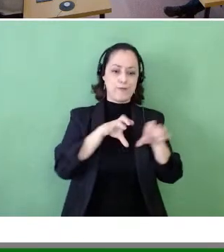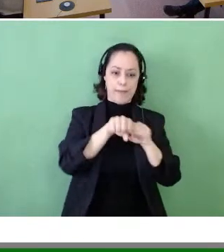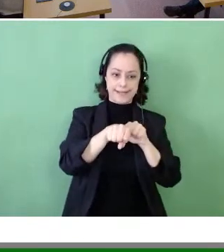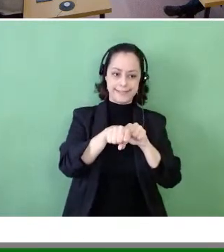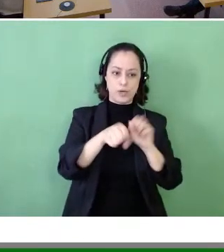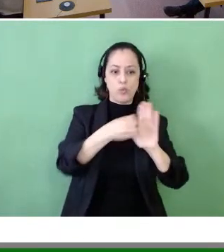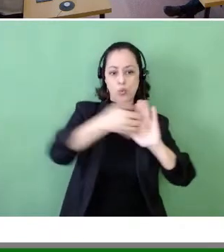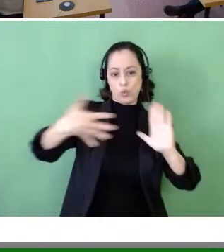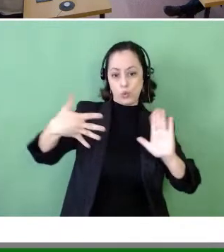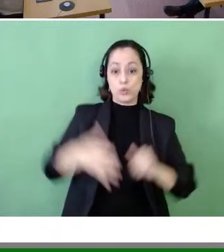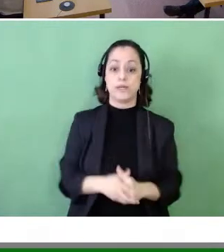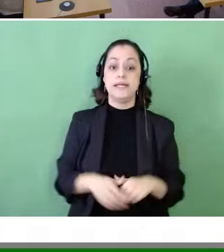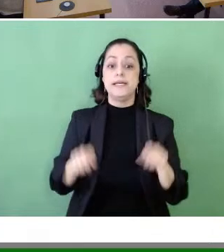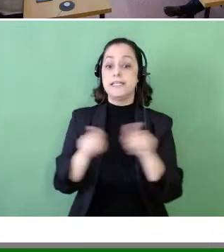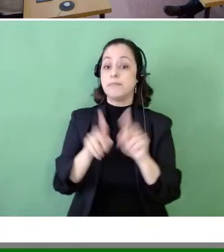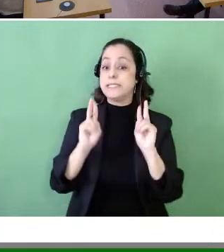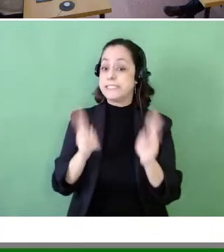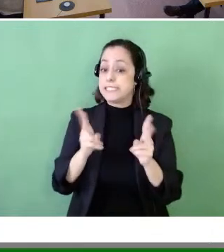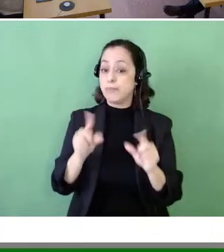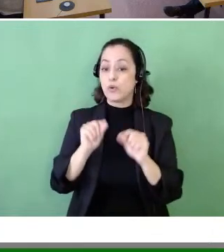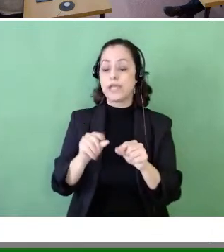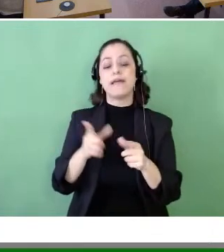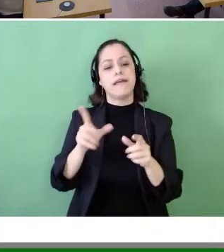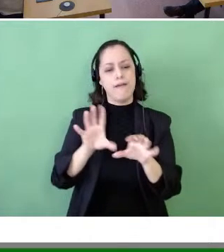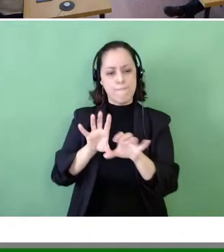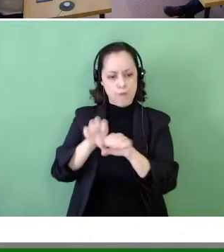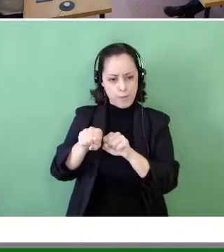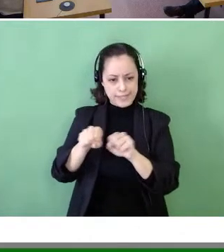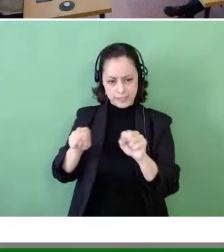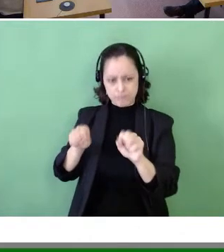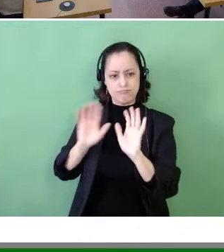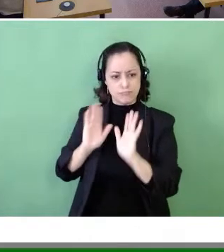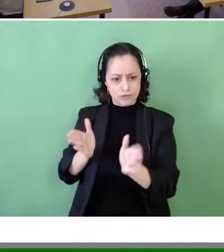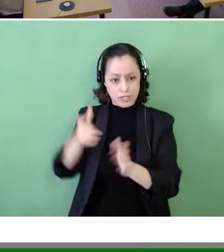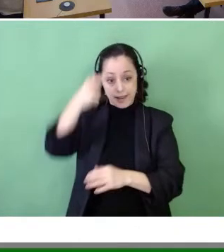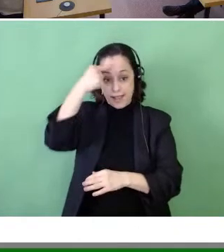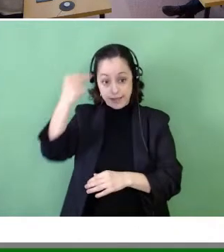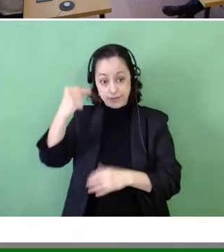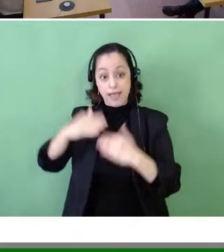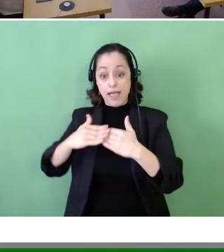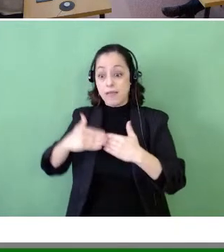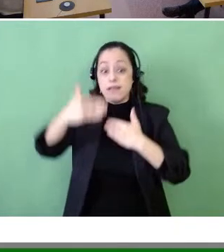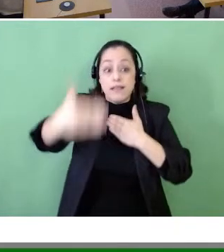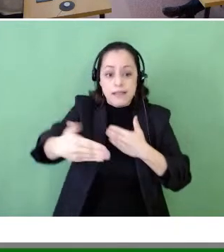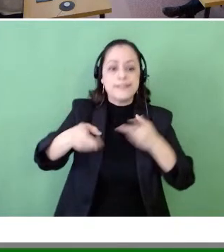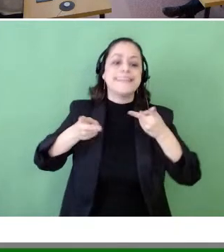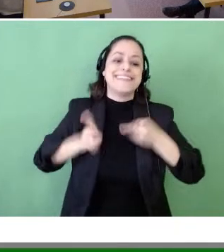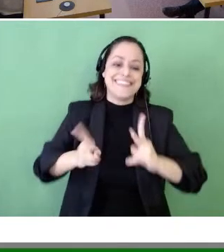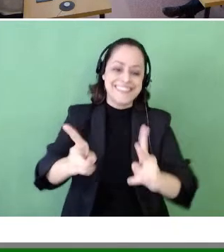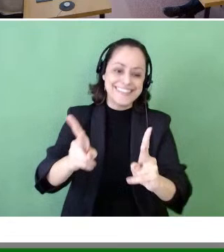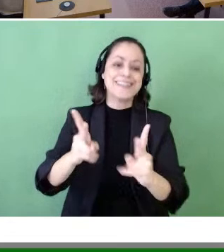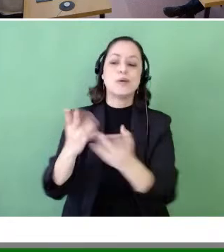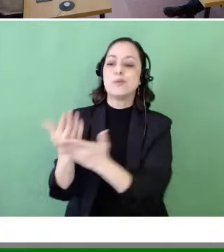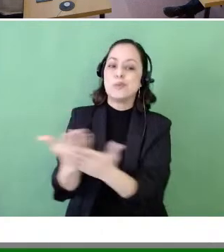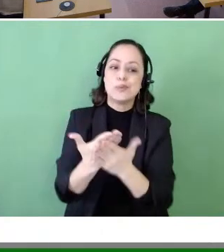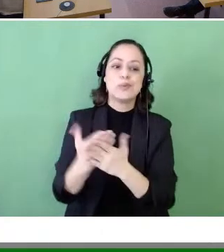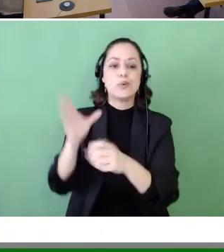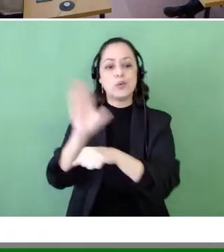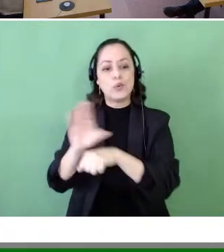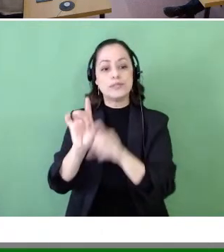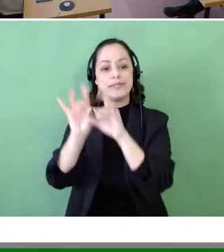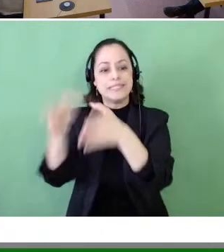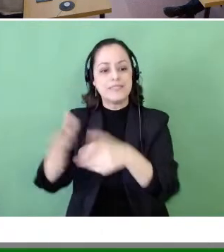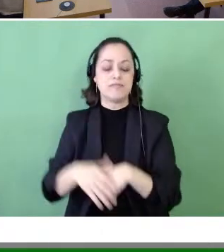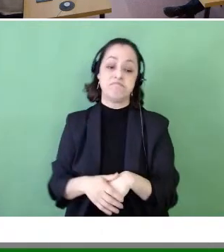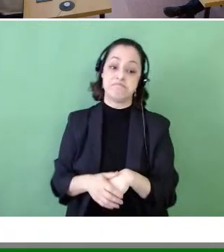contenidos específicos, o sea, que puedan trabajar como en los cursos de grado y que sigan en cursos específicos como de